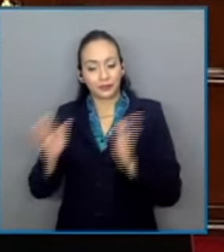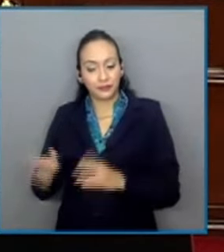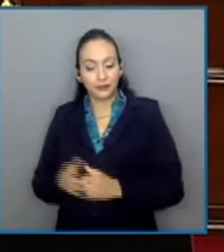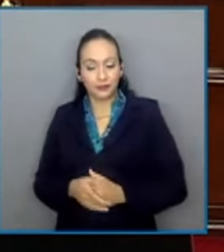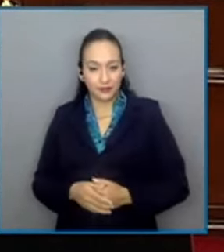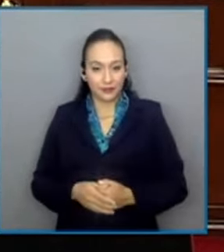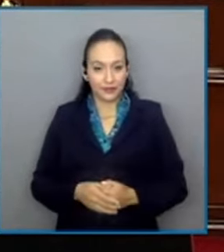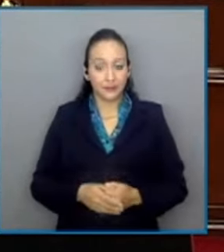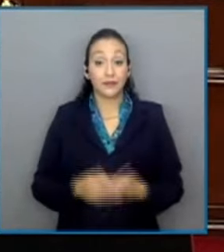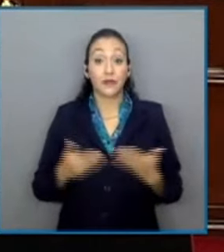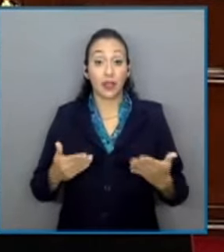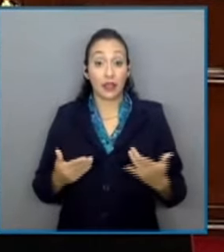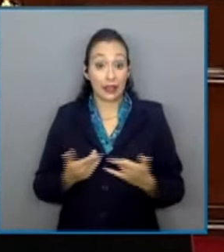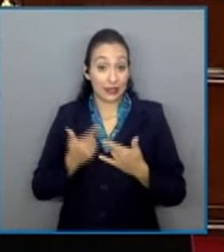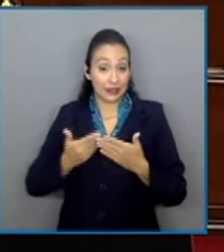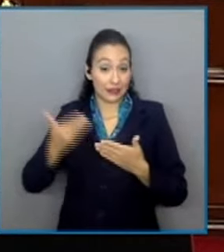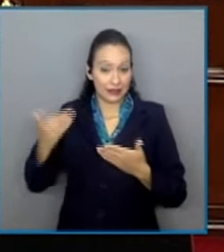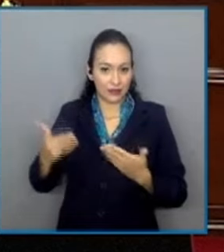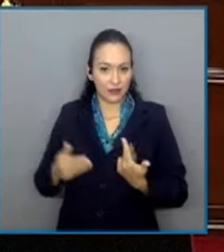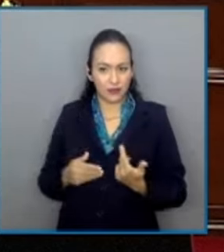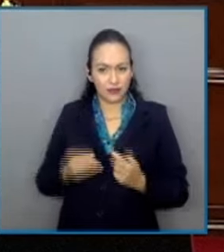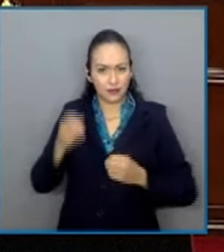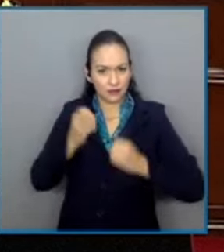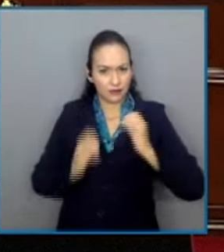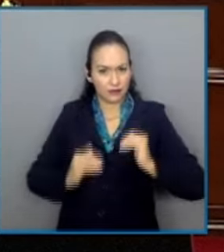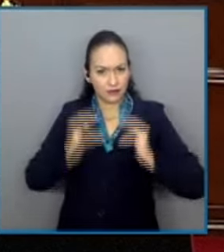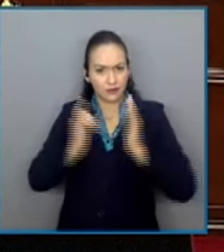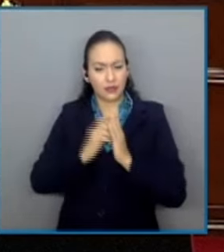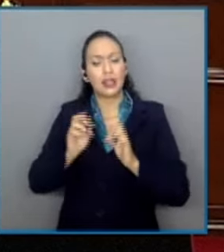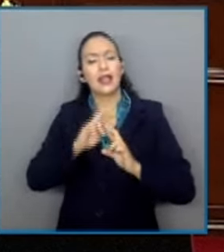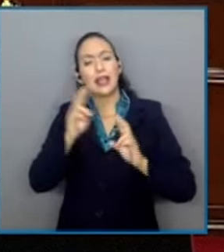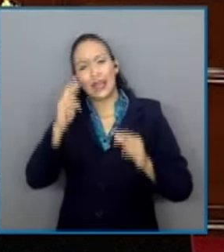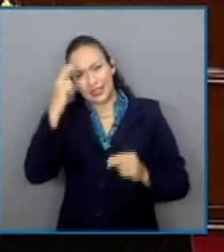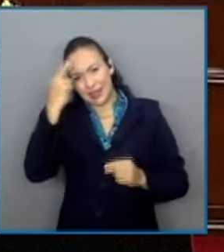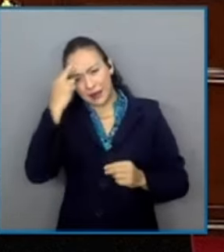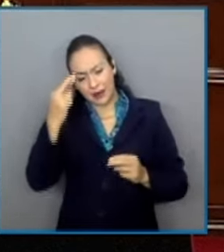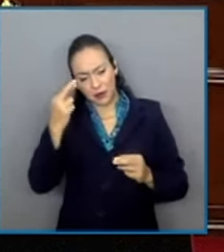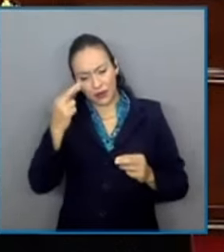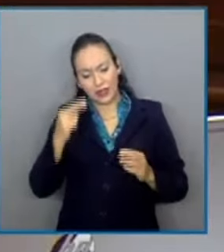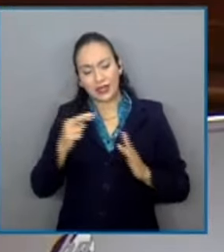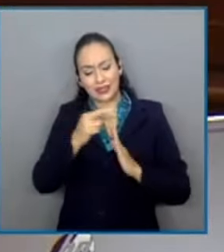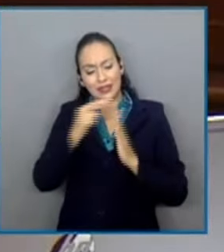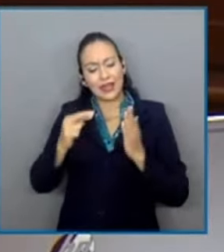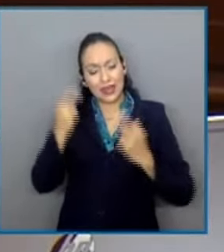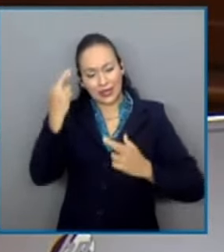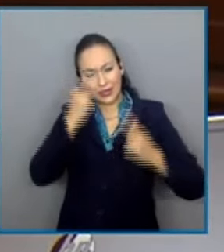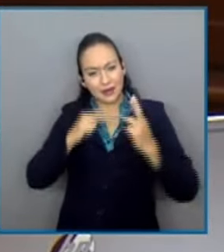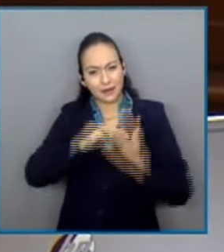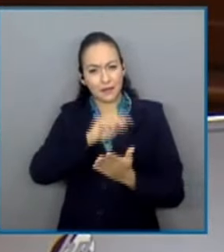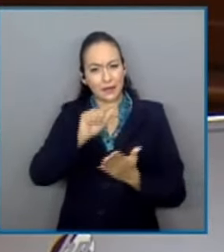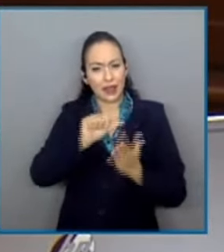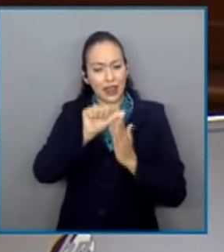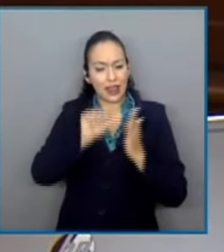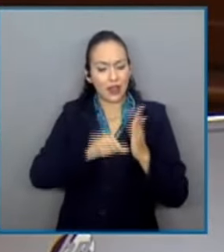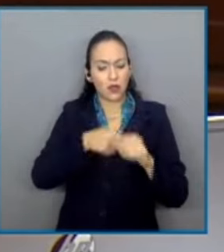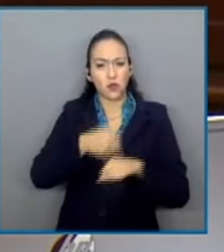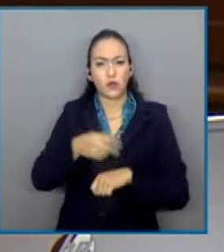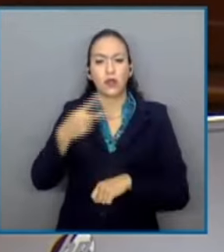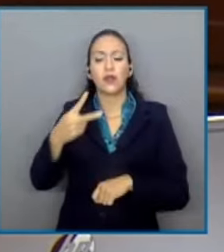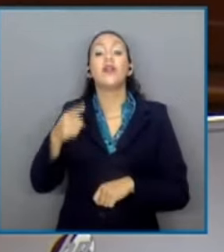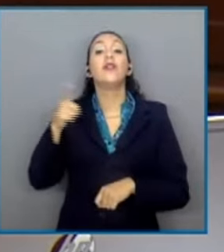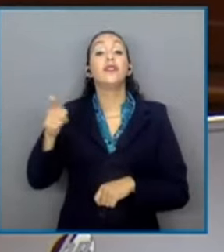Pleno invalidó 2 fracciones del artículo 22 de la Ley de Ingresos del municipio de Acuña, Coahuila, que establecía el cobro